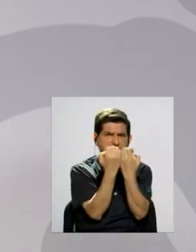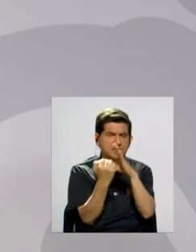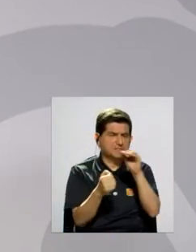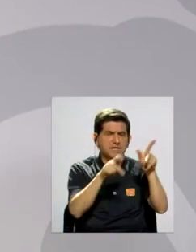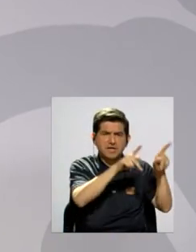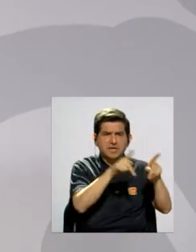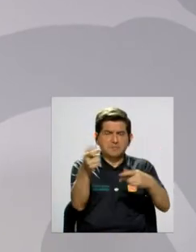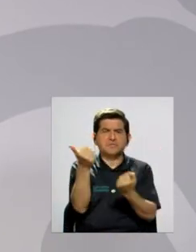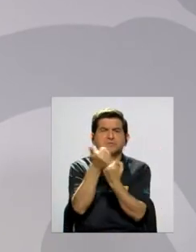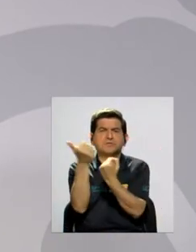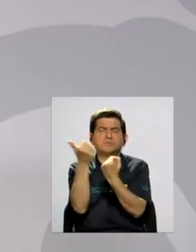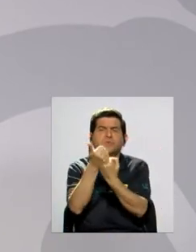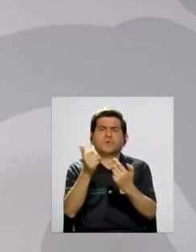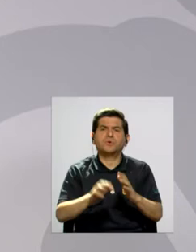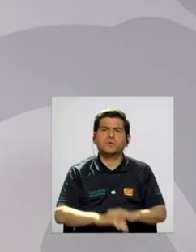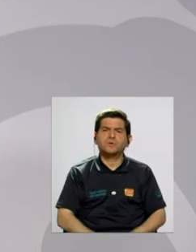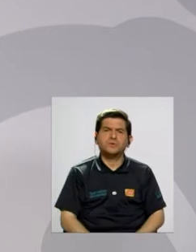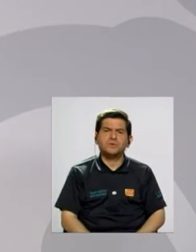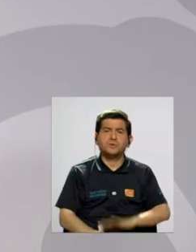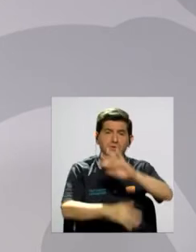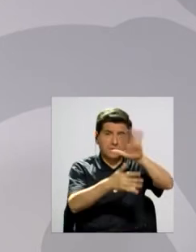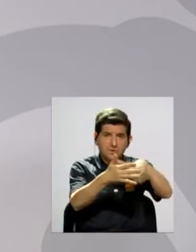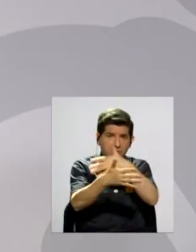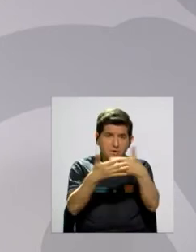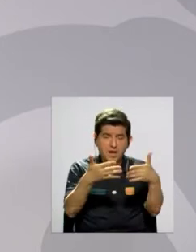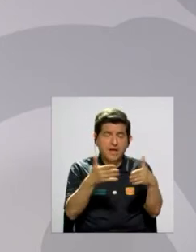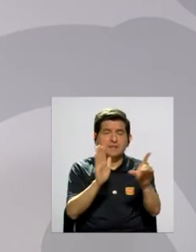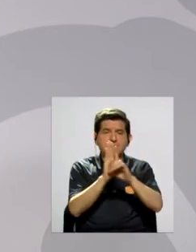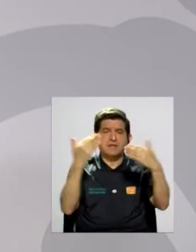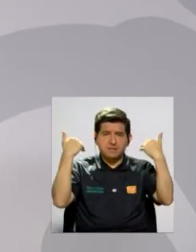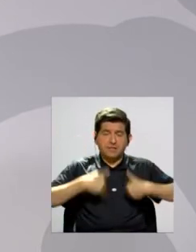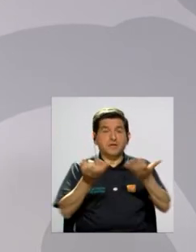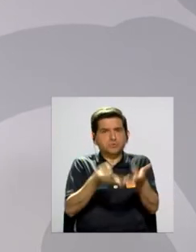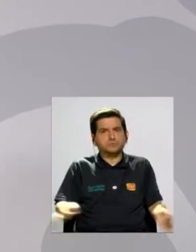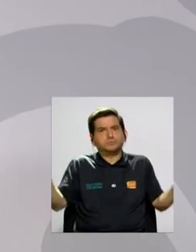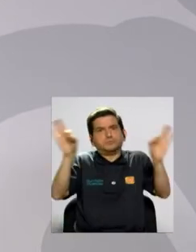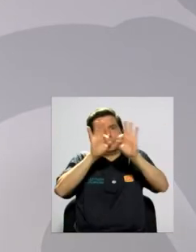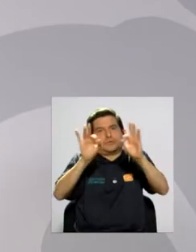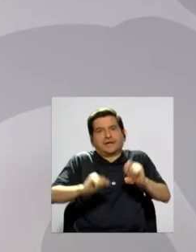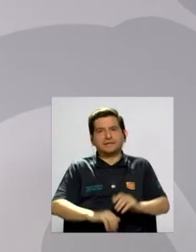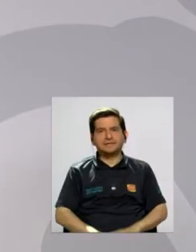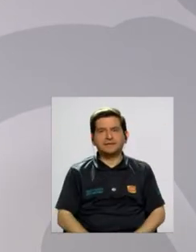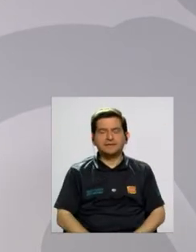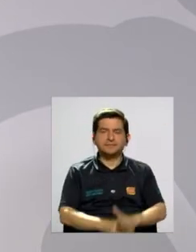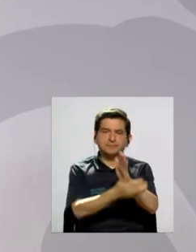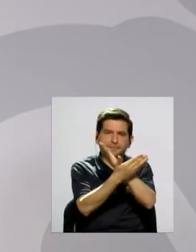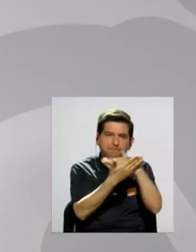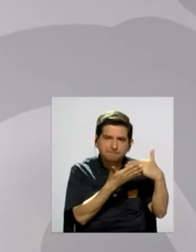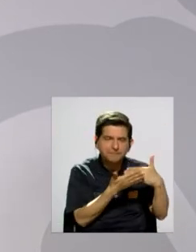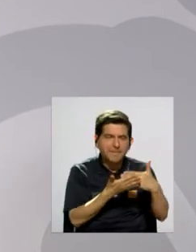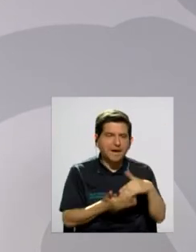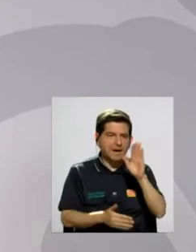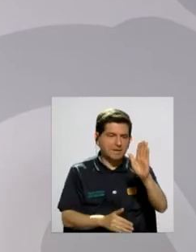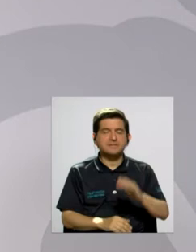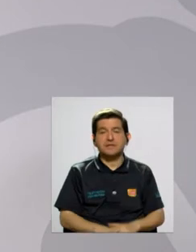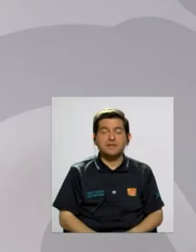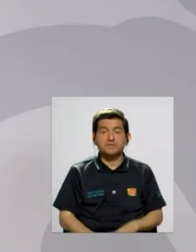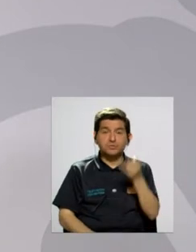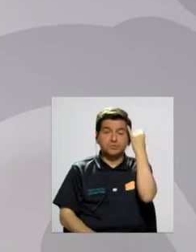a la gente que les apoya. La agenda de derechos humanos, fundamental, porque fue parte de sus trapitos de